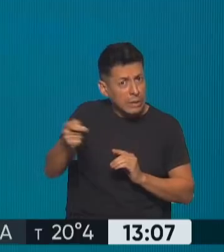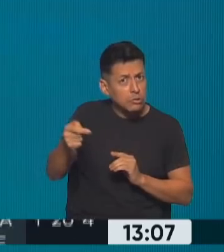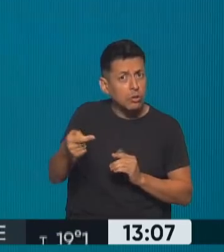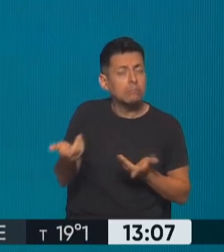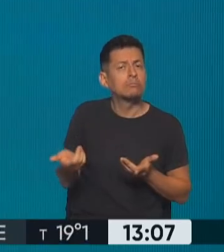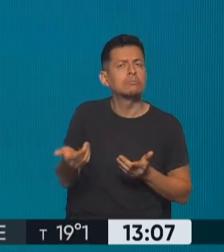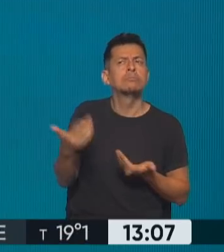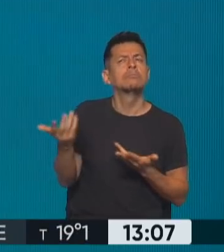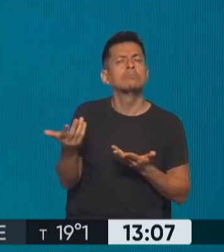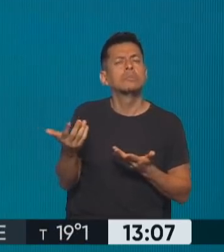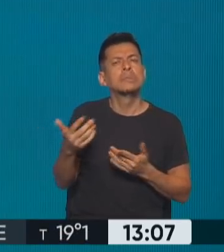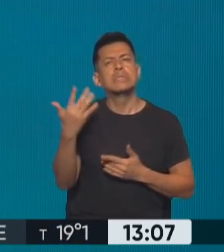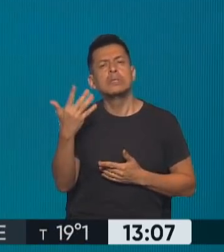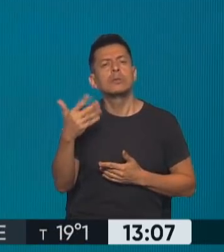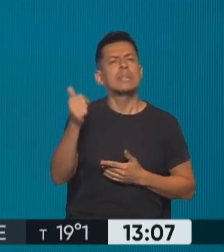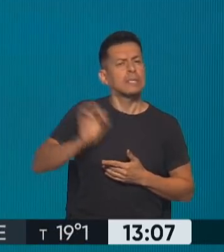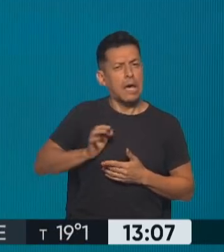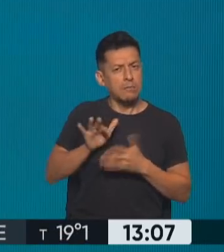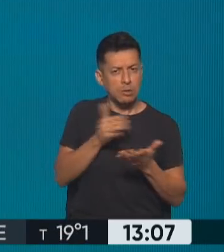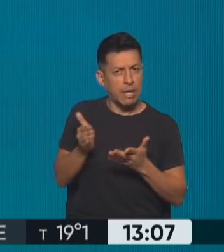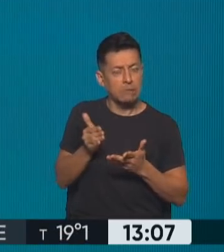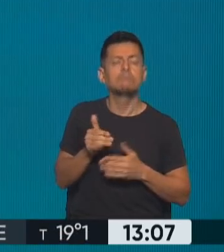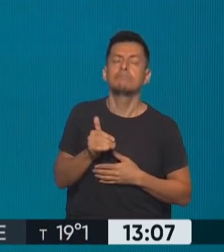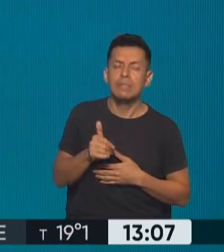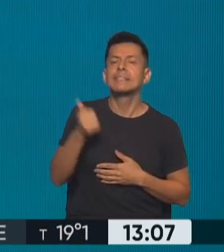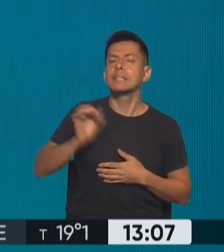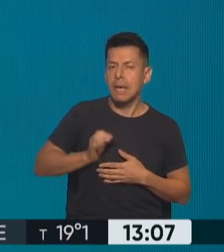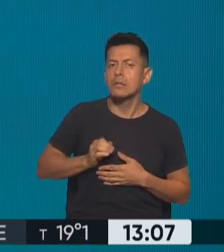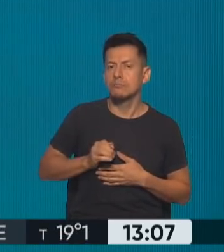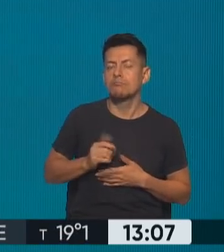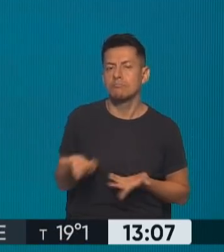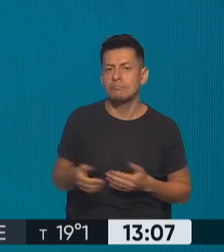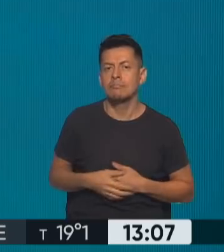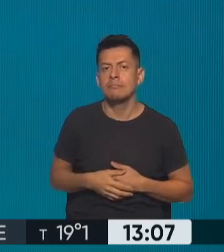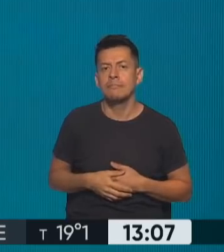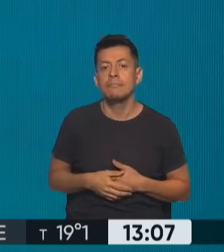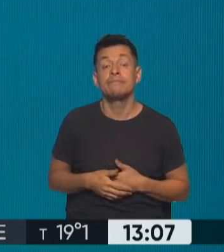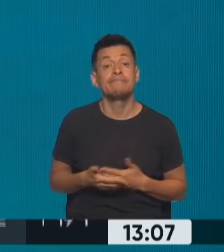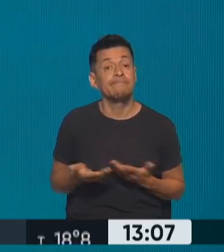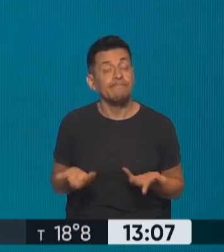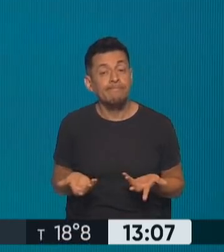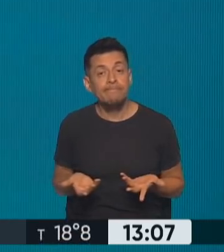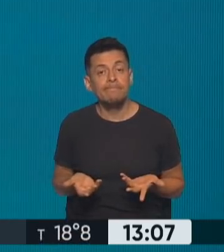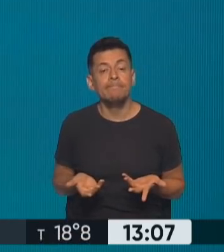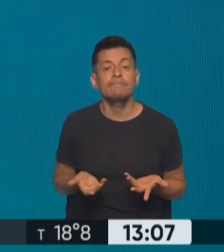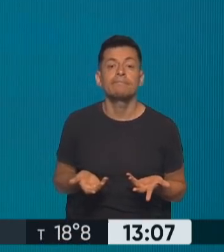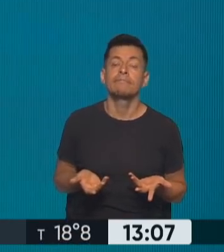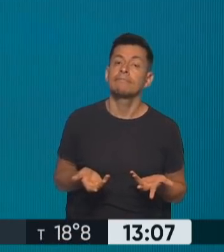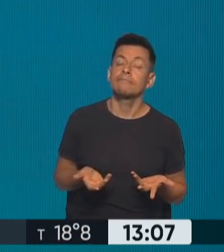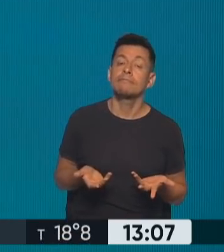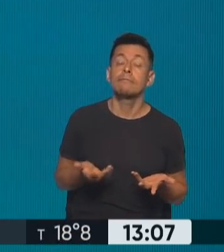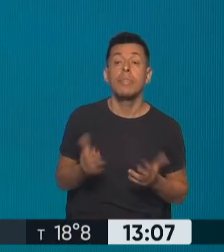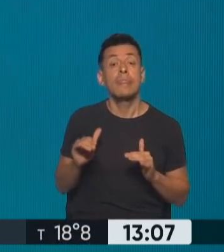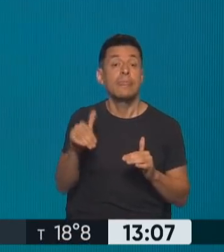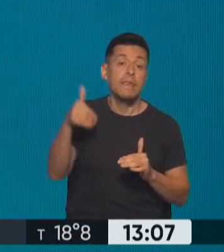causa durante 5 o 6 años, ¿no? Sí, 6 años fue. Y que